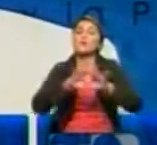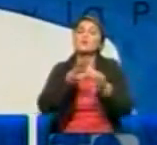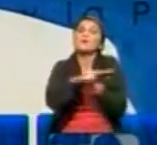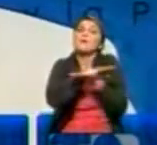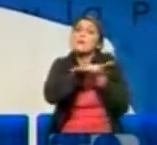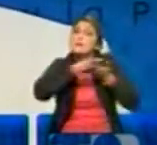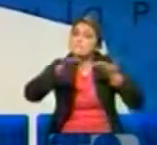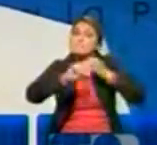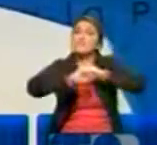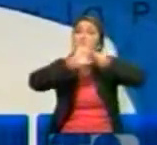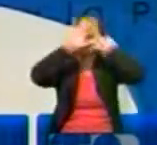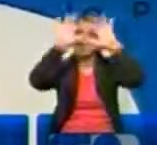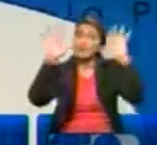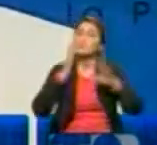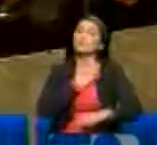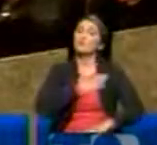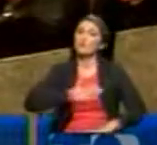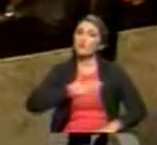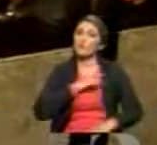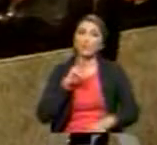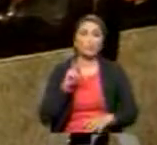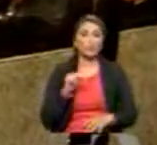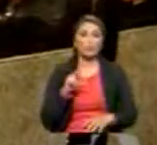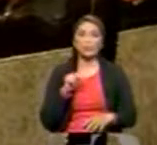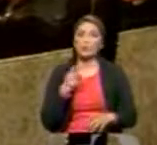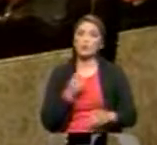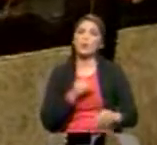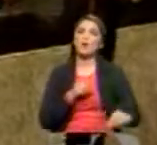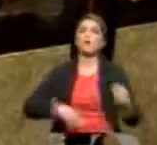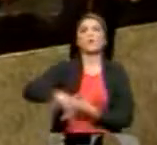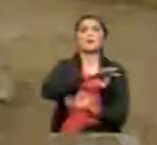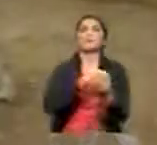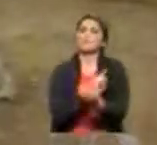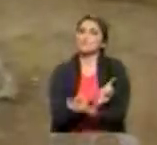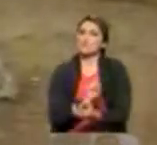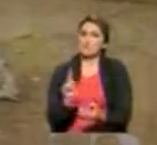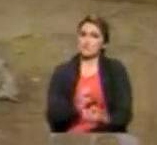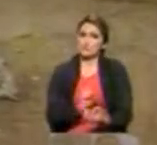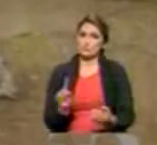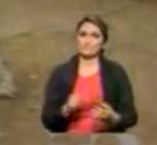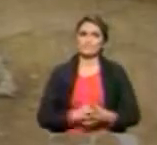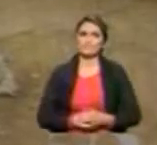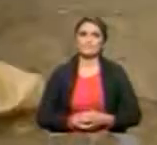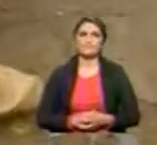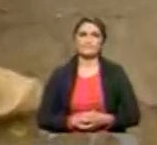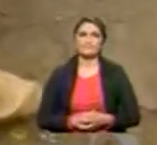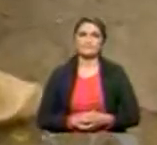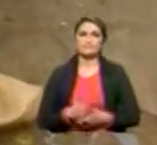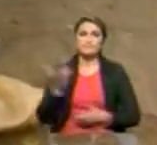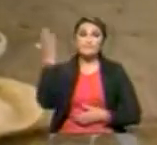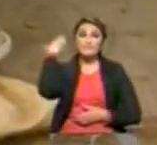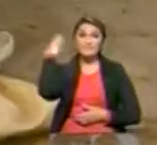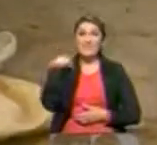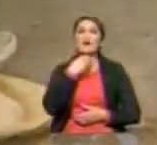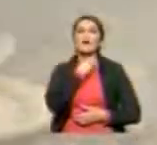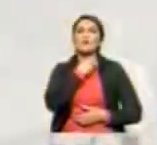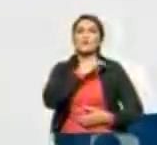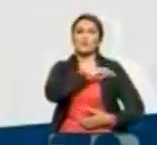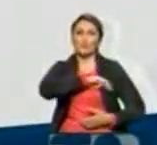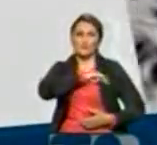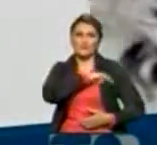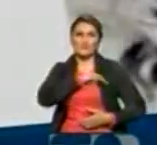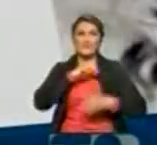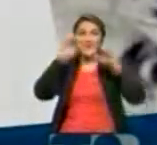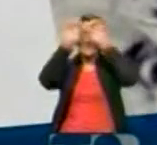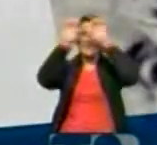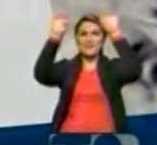para prostituir procesos. El pasado 19 de agosto el municipio adjudicó el contrato de recolección de basura a la empresa